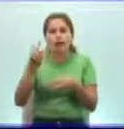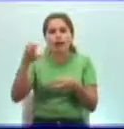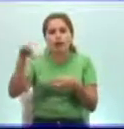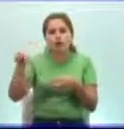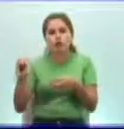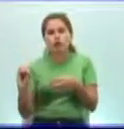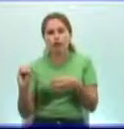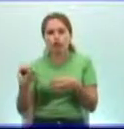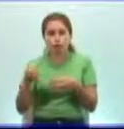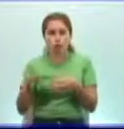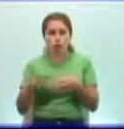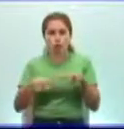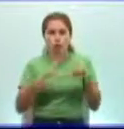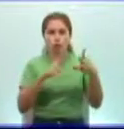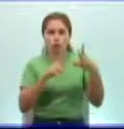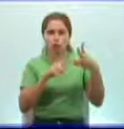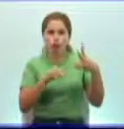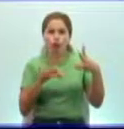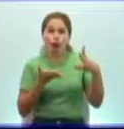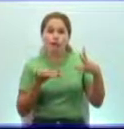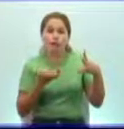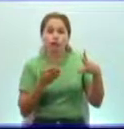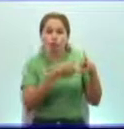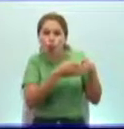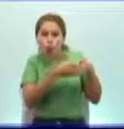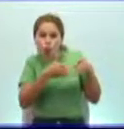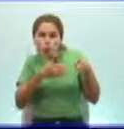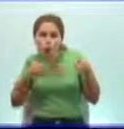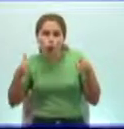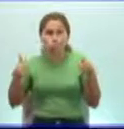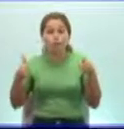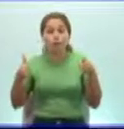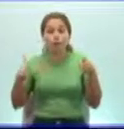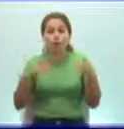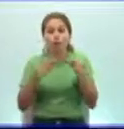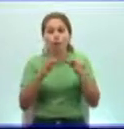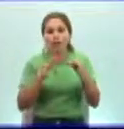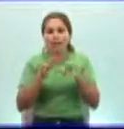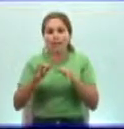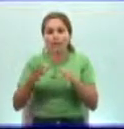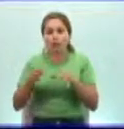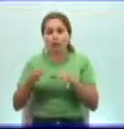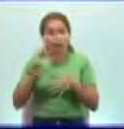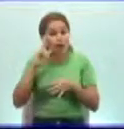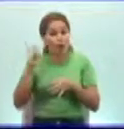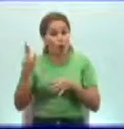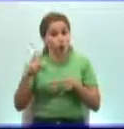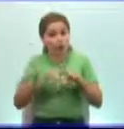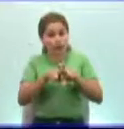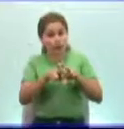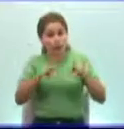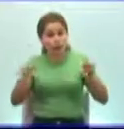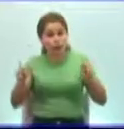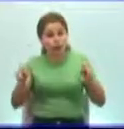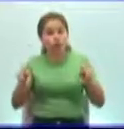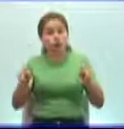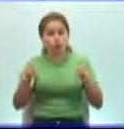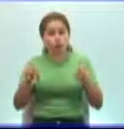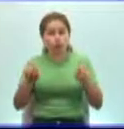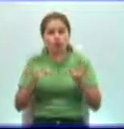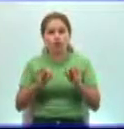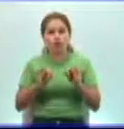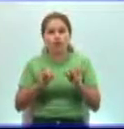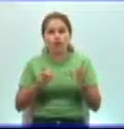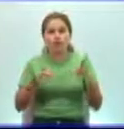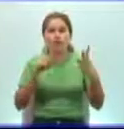y de la velocidad de su movimiento, ordenado de estas partículas a través, recuerden, de la sección transversal de un conductor. Y bueno,